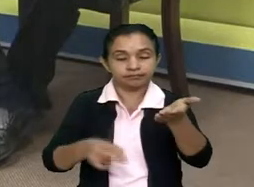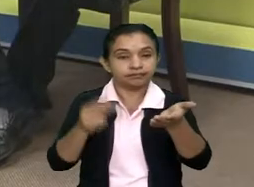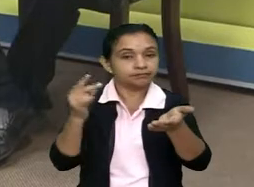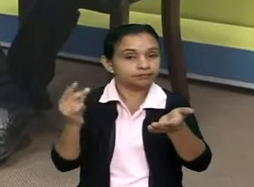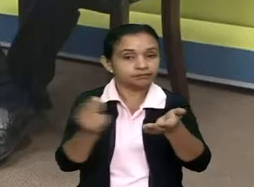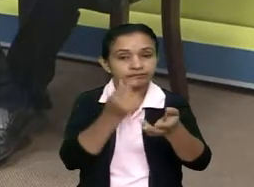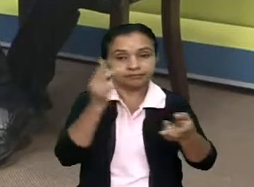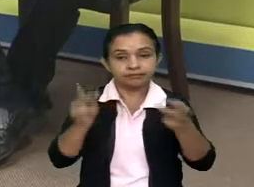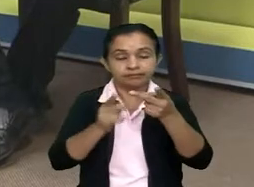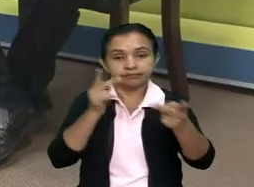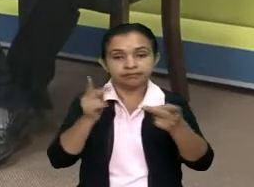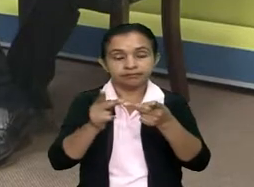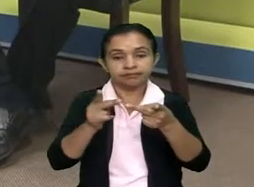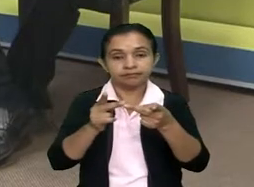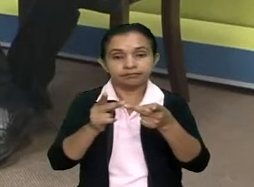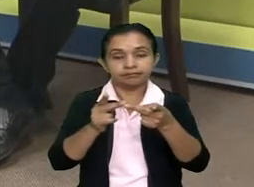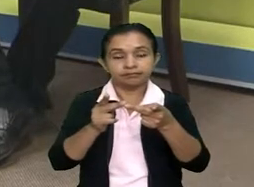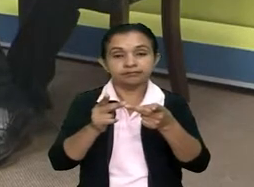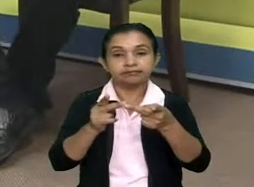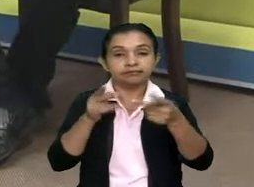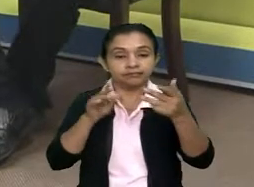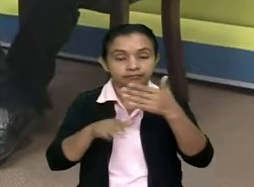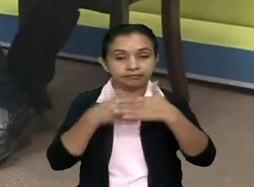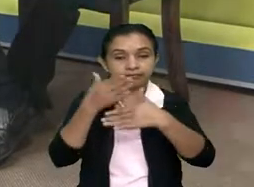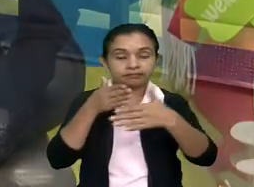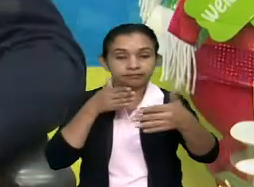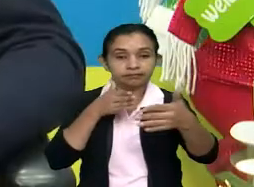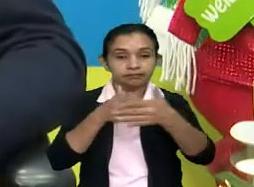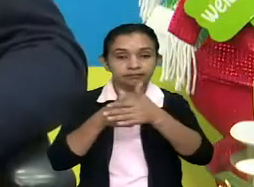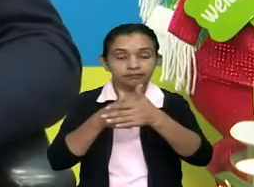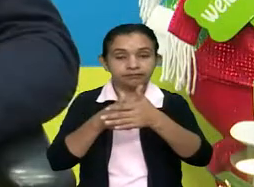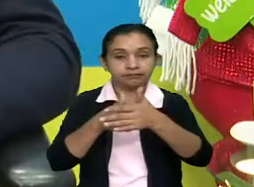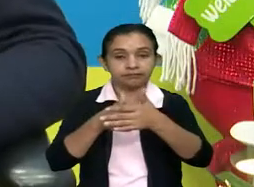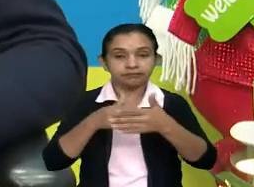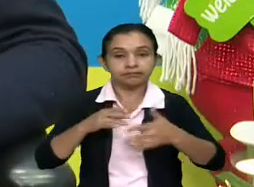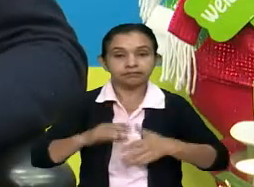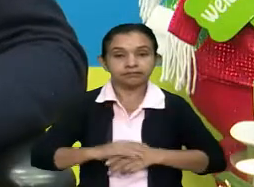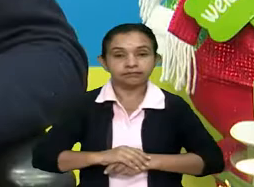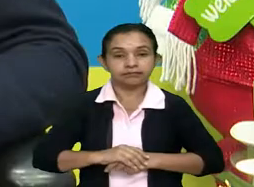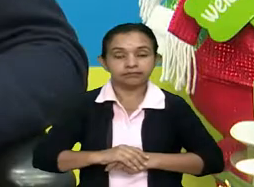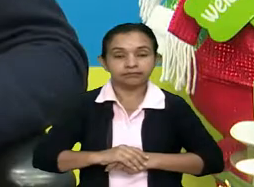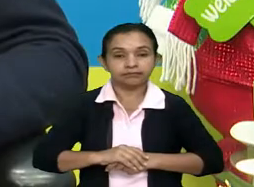precisa y más rápida pero esto lo hablaremos cuando regresemos de esta pausa